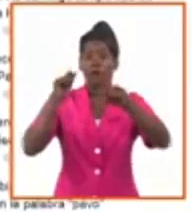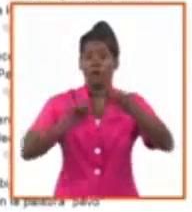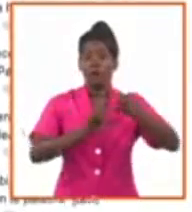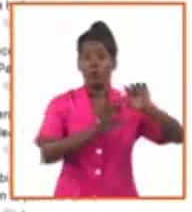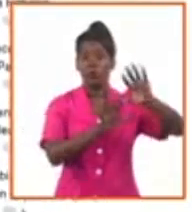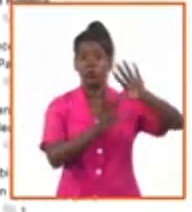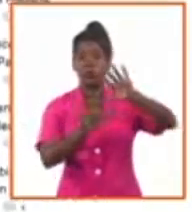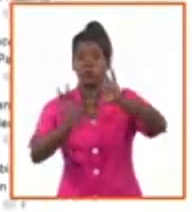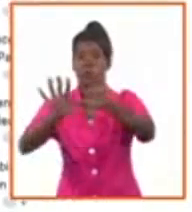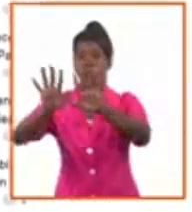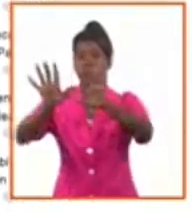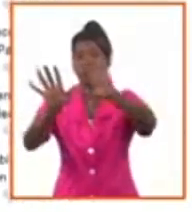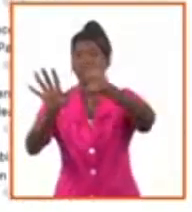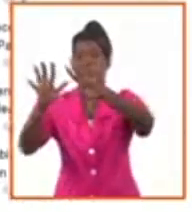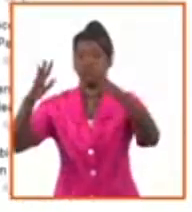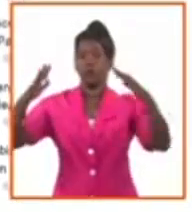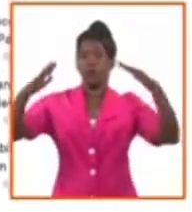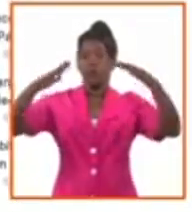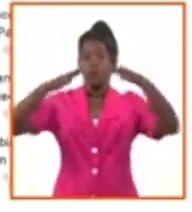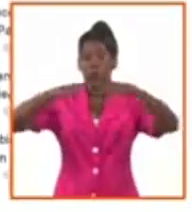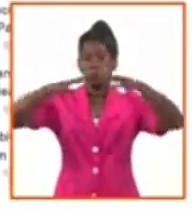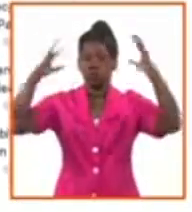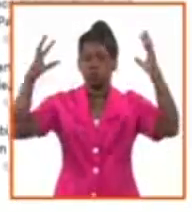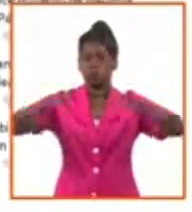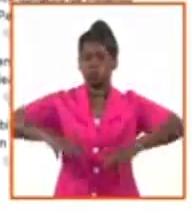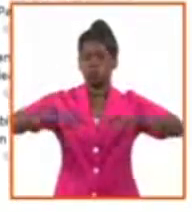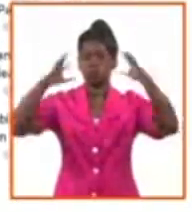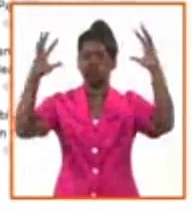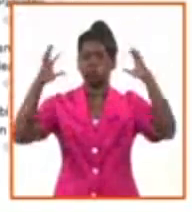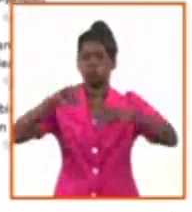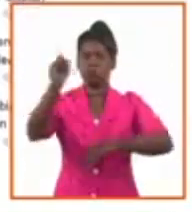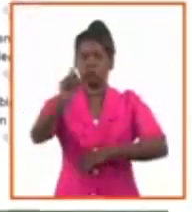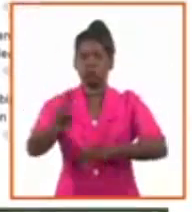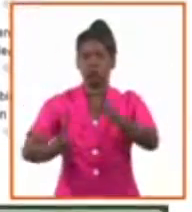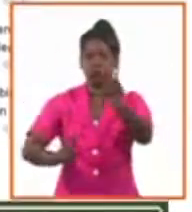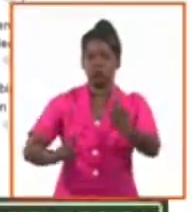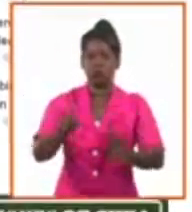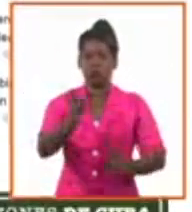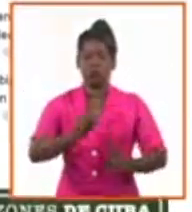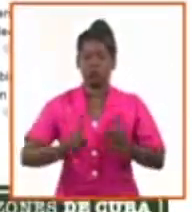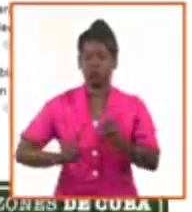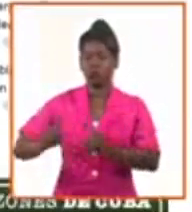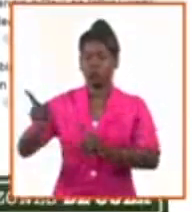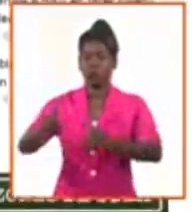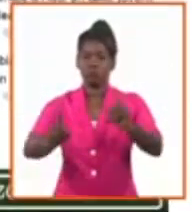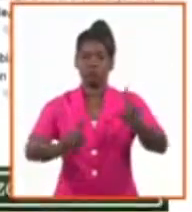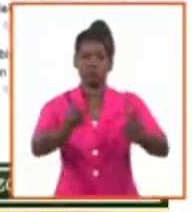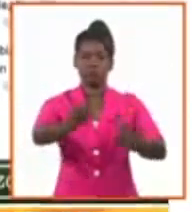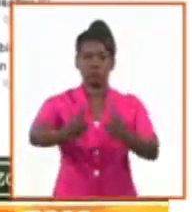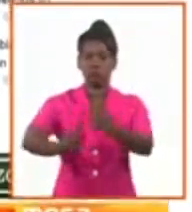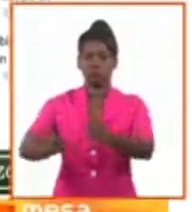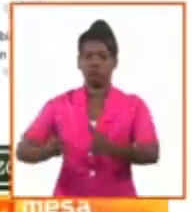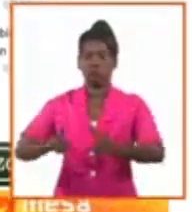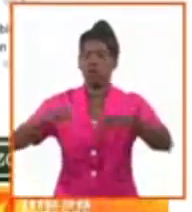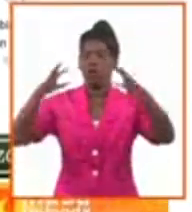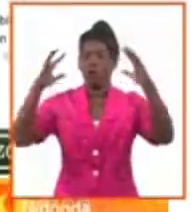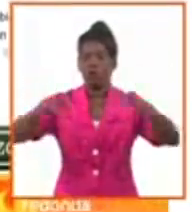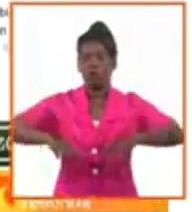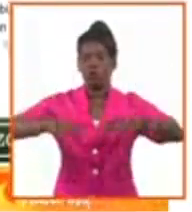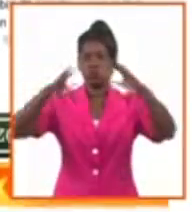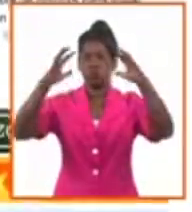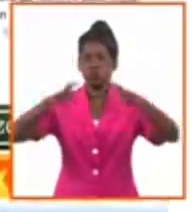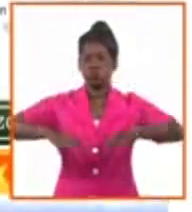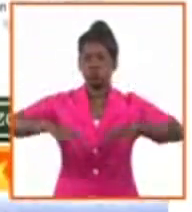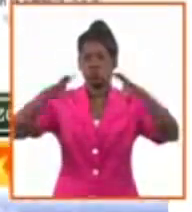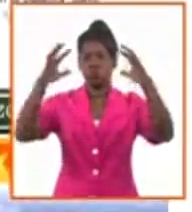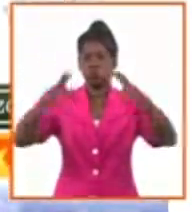organizado mejor y concentrado los nublados con fuerte actividad de chubascos, lluvias y tormentas eléctricas al este de la península de Yucatán y en los mares al